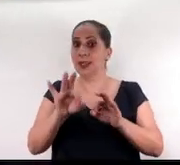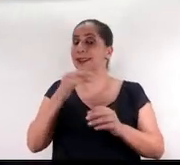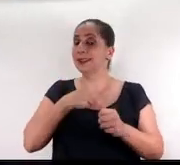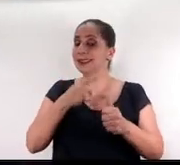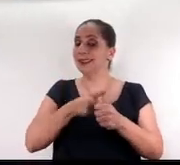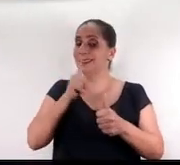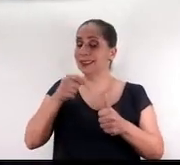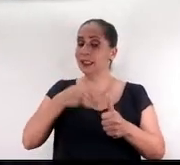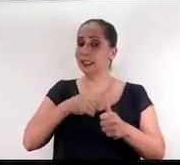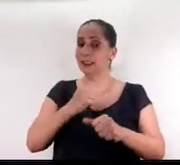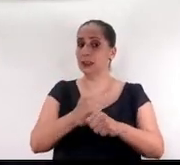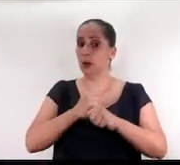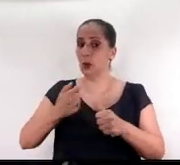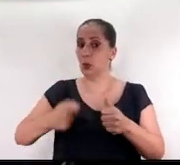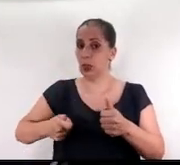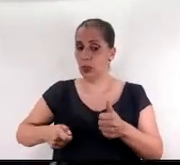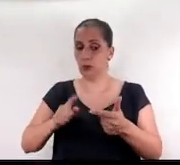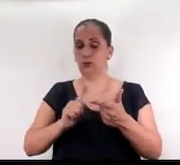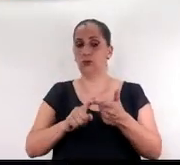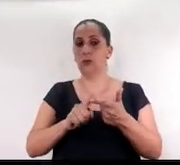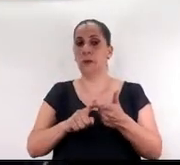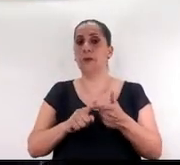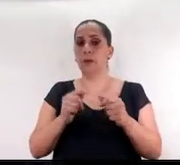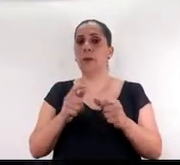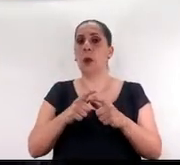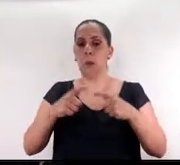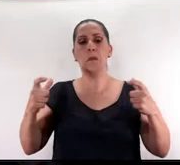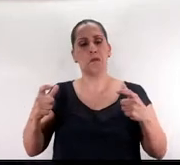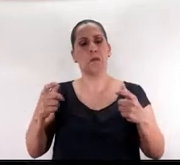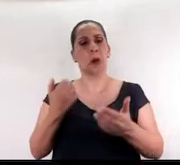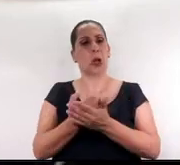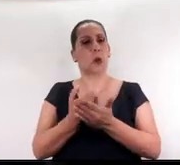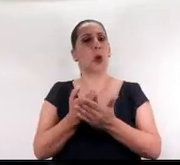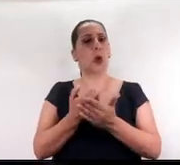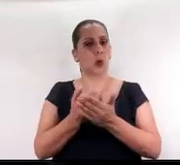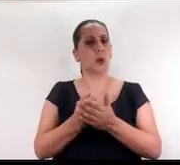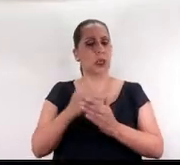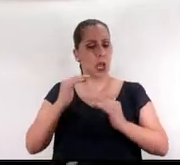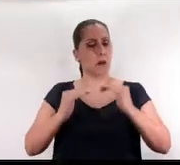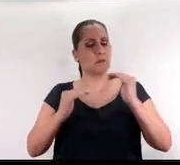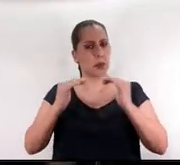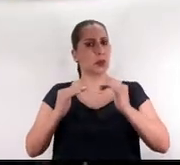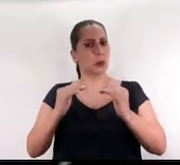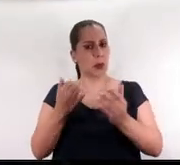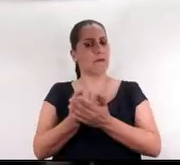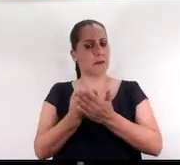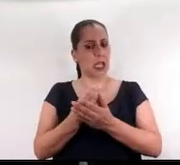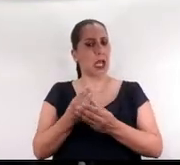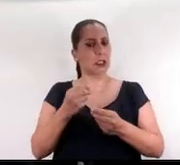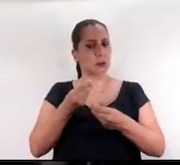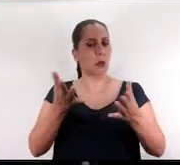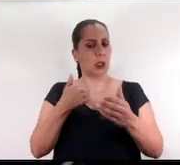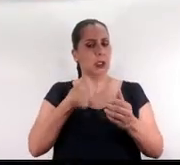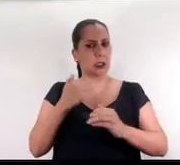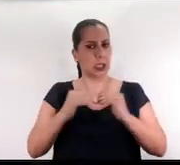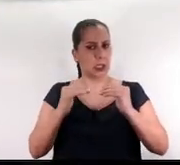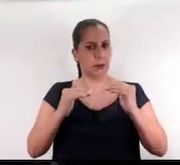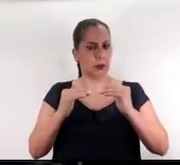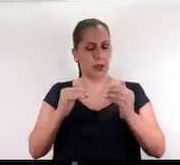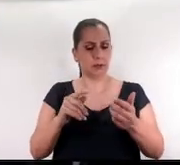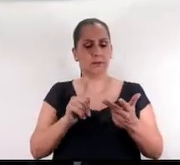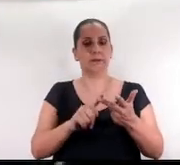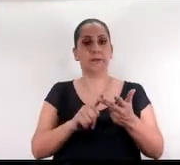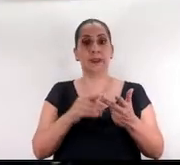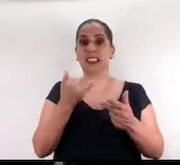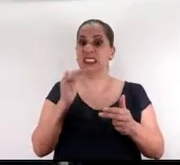jurídica, un marco, una macroeconomía más equilibrada, unas finanzas públicas más equilibradas. Si